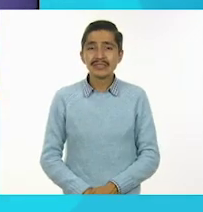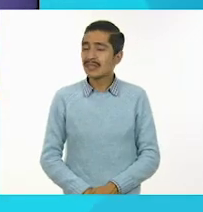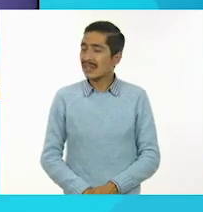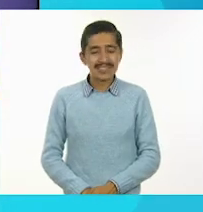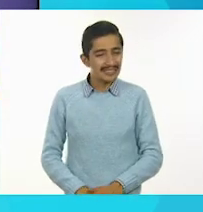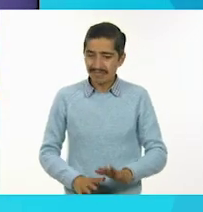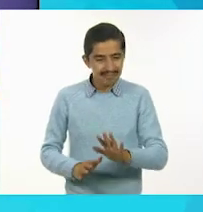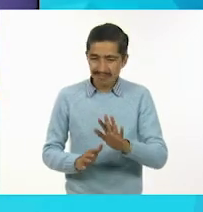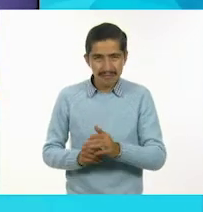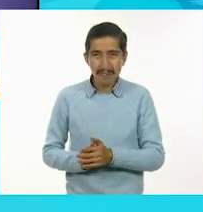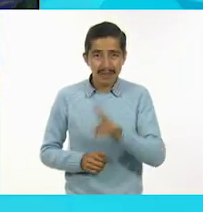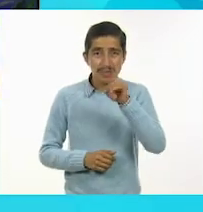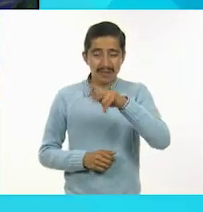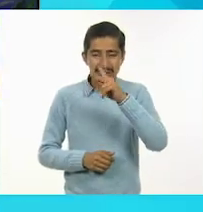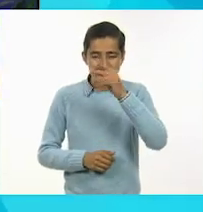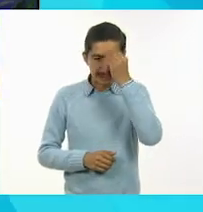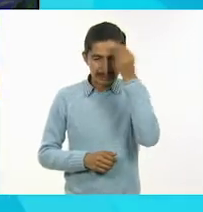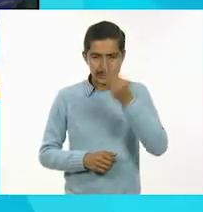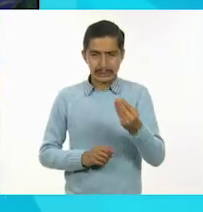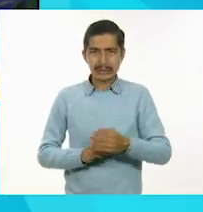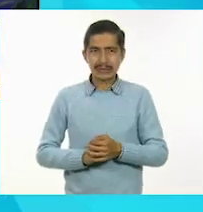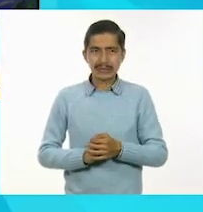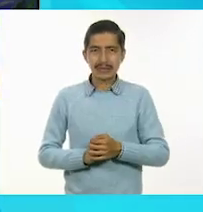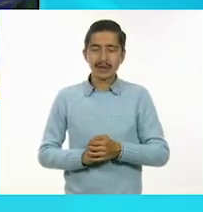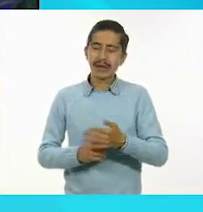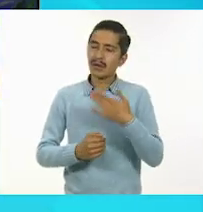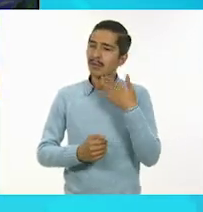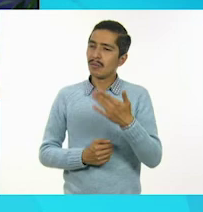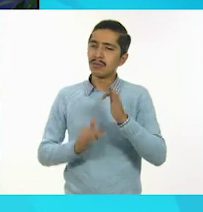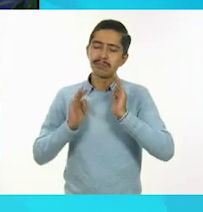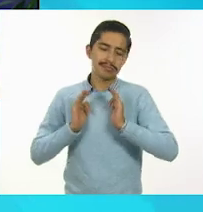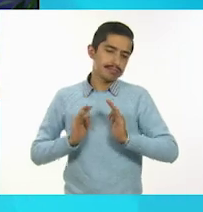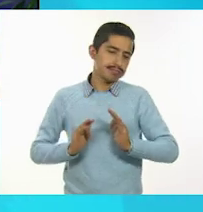¡Ay, no! ¡Qué horror! ¡Qué bueno que no pasó eso!